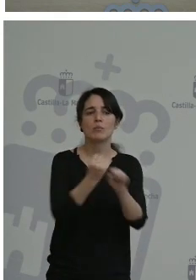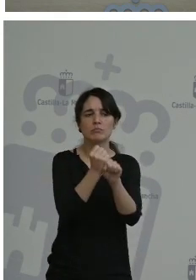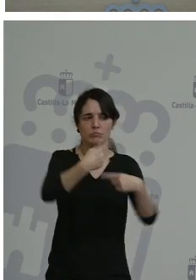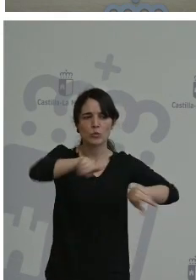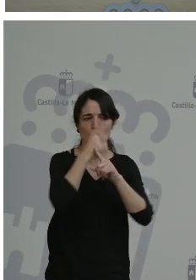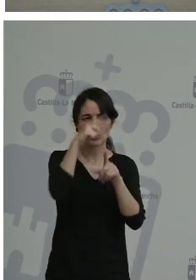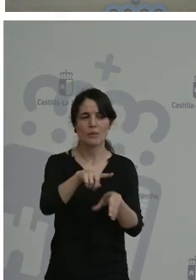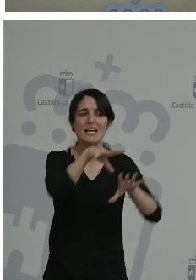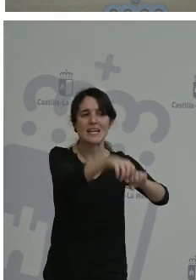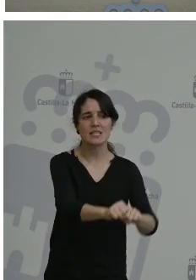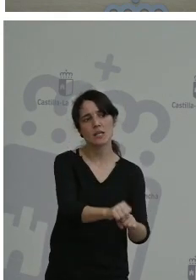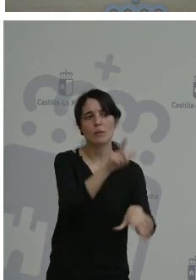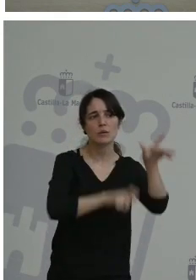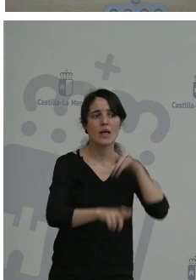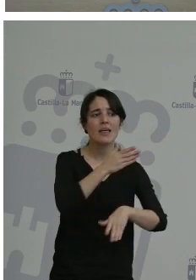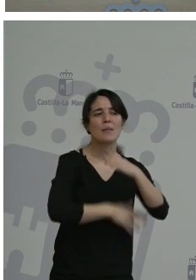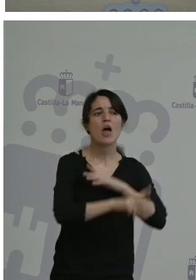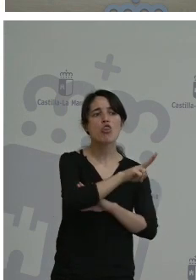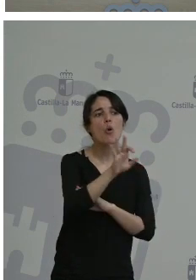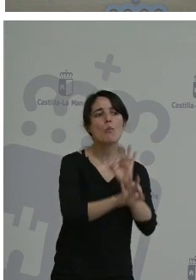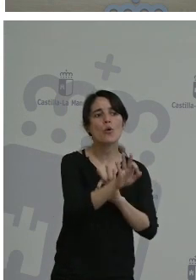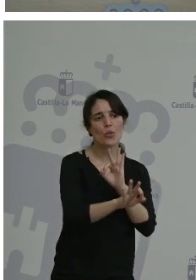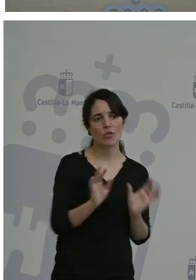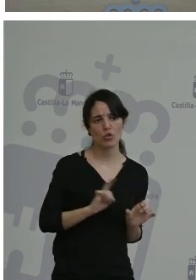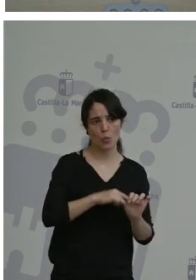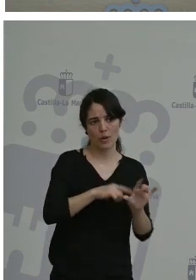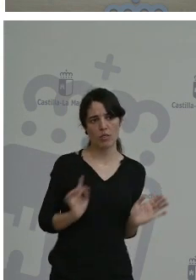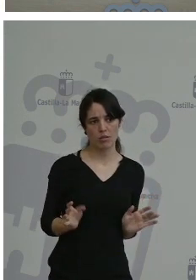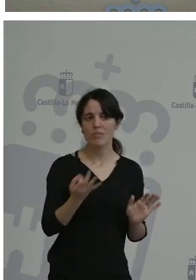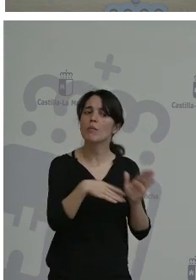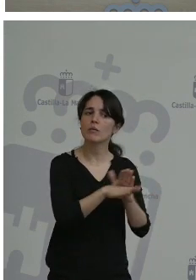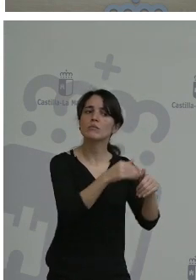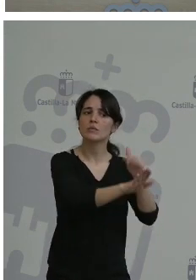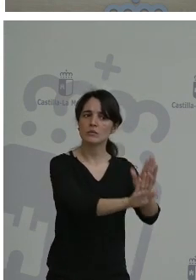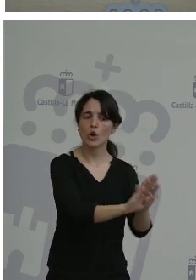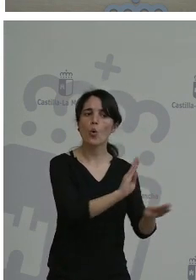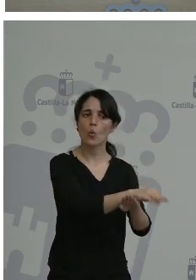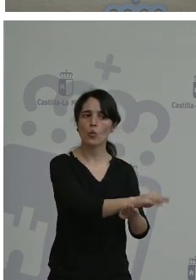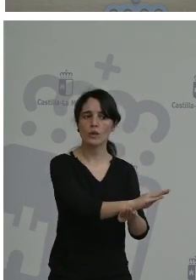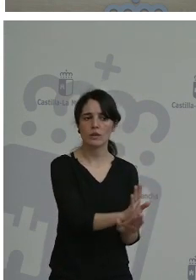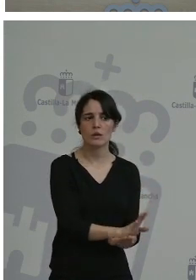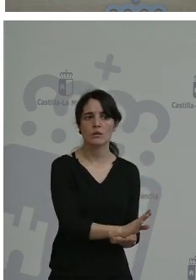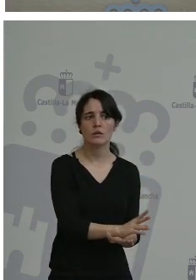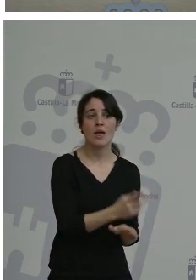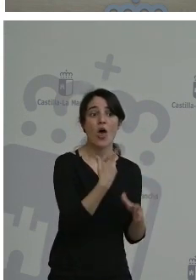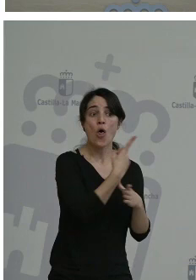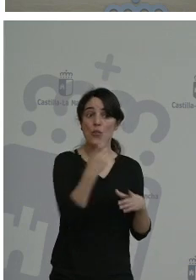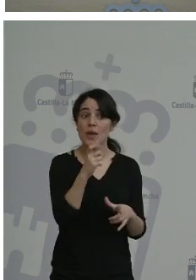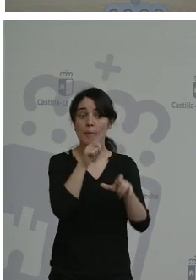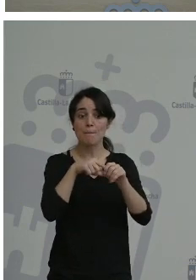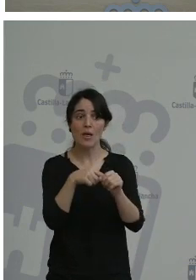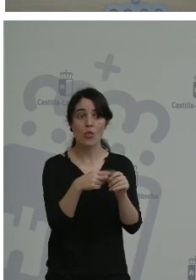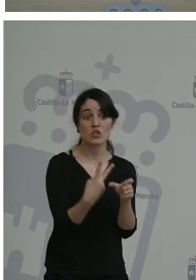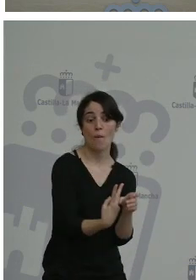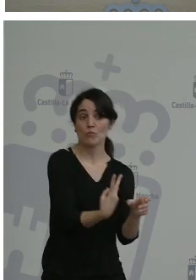reserva de discapacidad del 2% debe también de mantenerse. Dos de cada 100 plazas deben